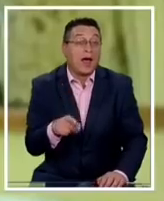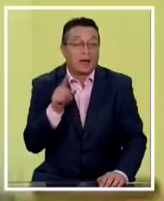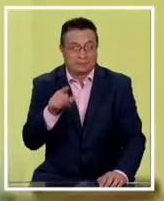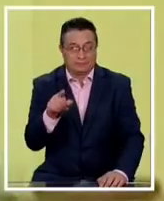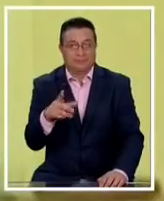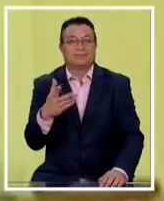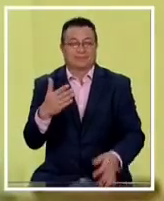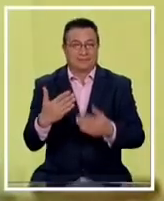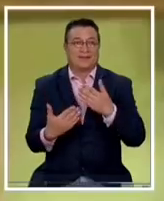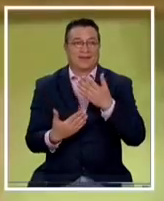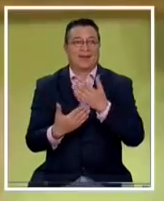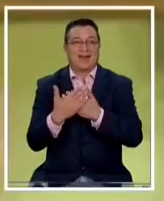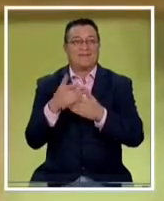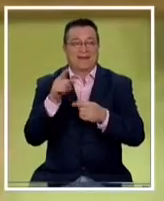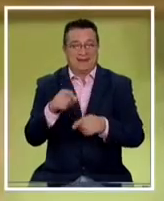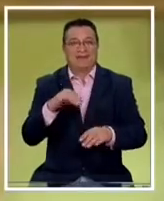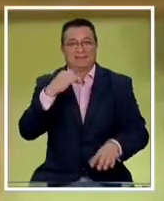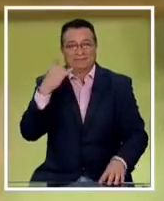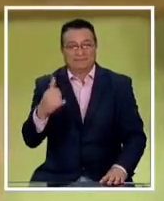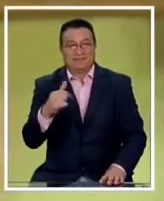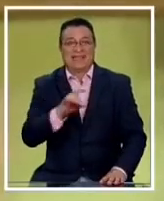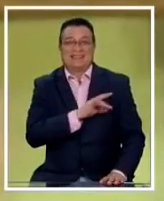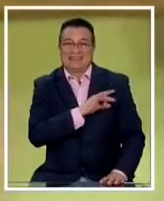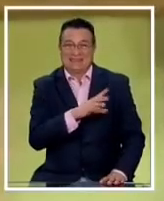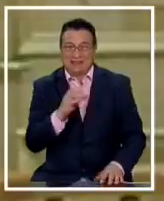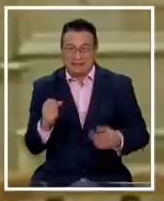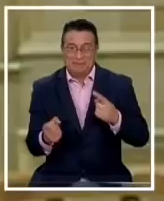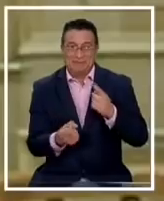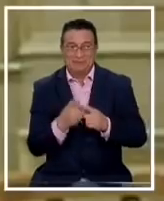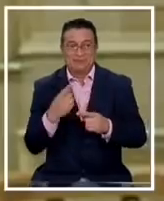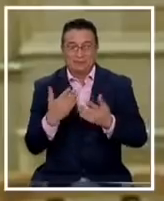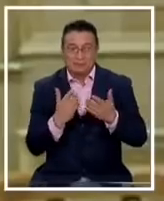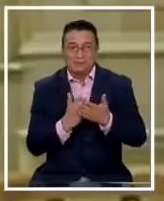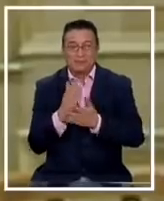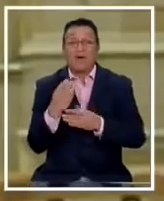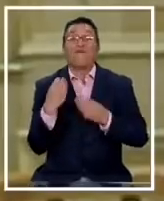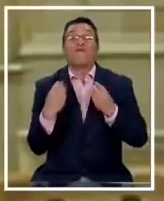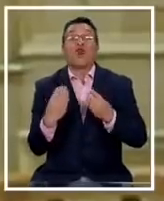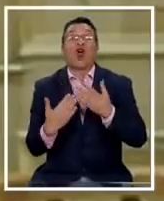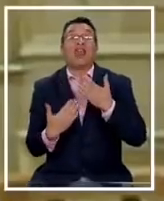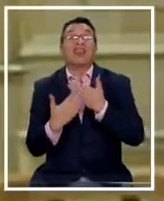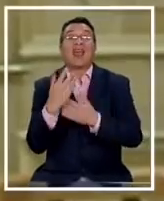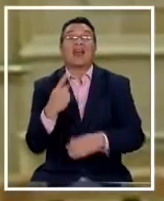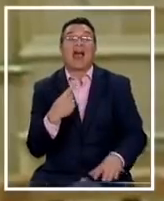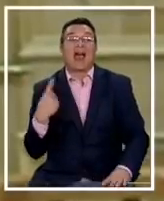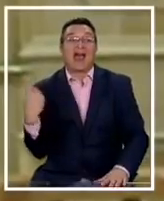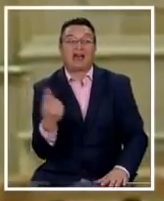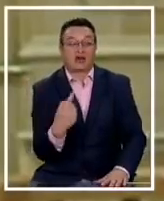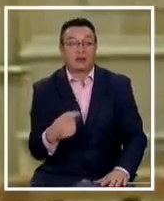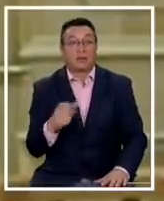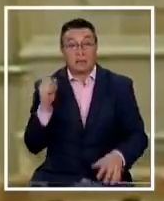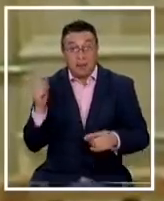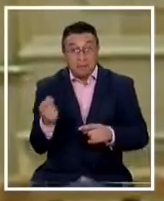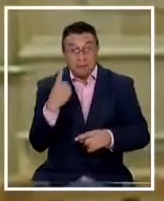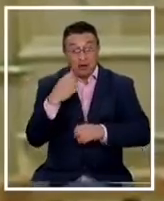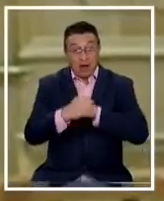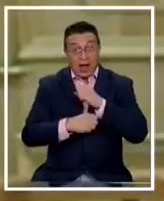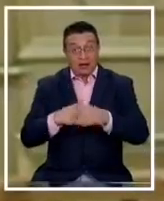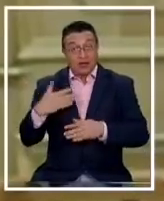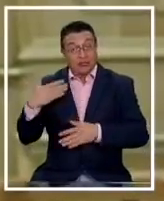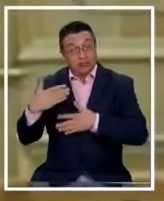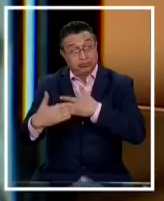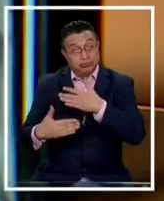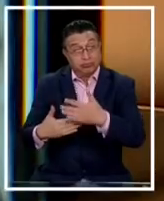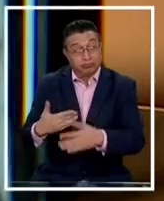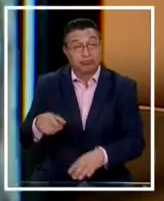Daba Tati Pena inicio a un nuevo ciclo, a un nuevo Chile. Inauguraba el Buenos Días a Todos. Los primeros años del matinal